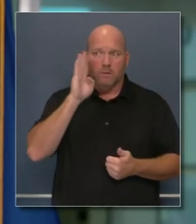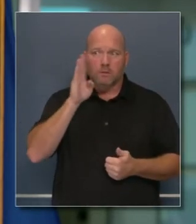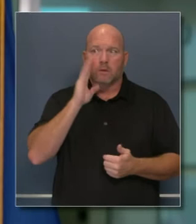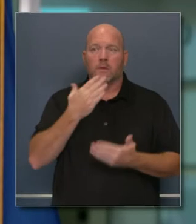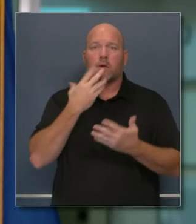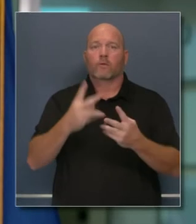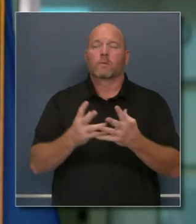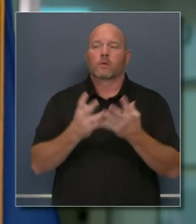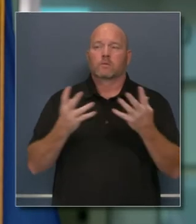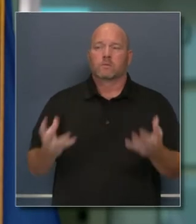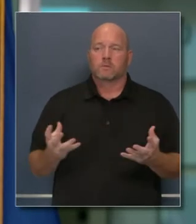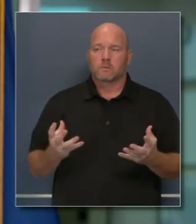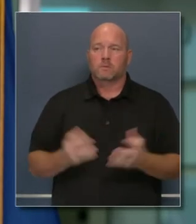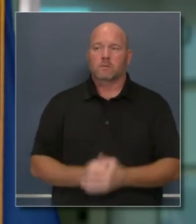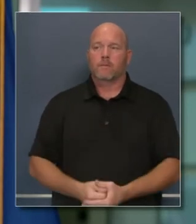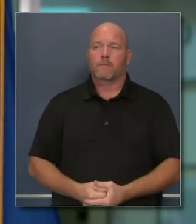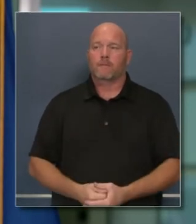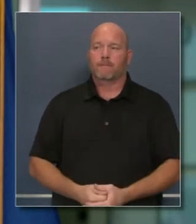Gracias, gobernador.